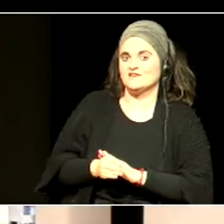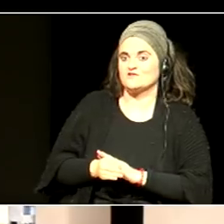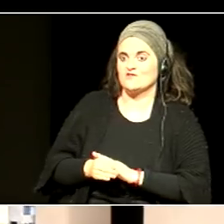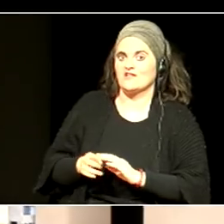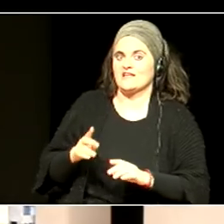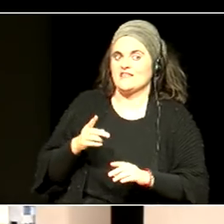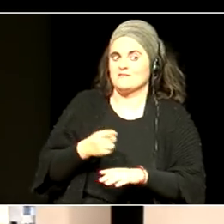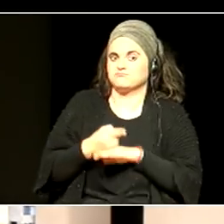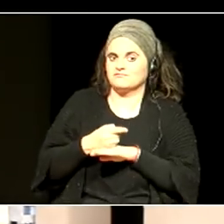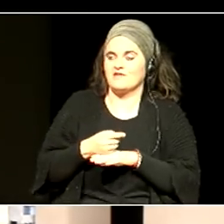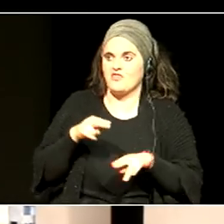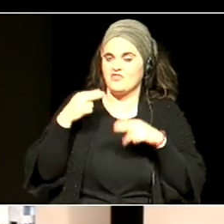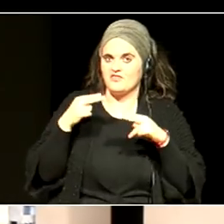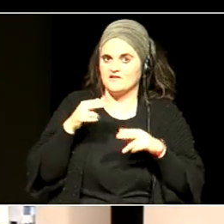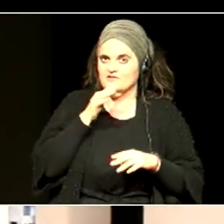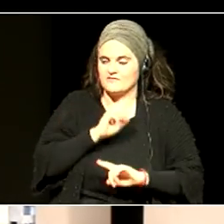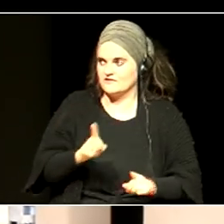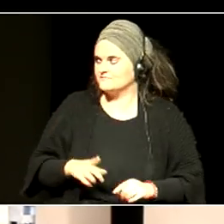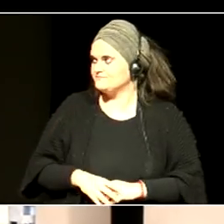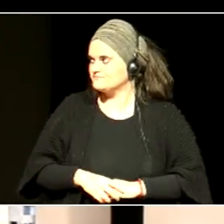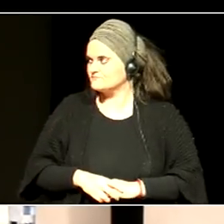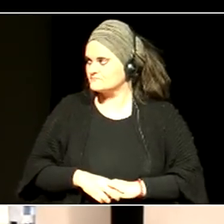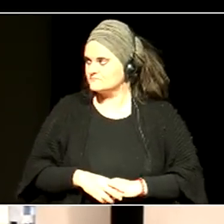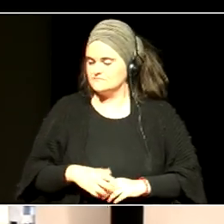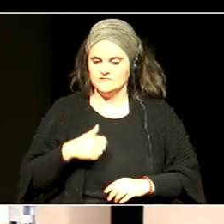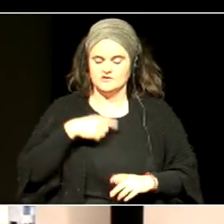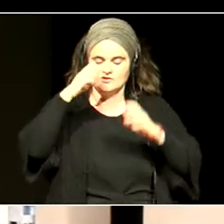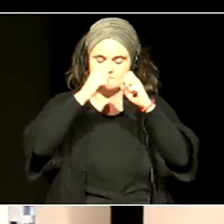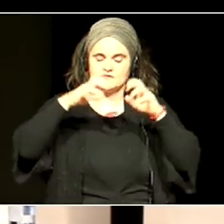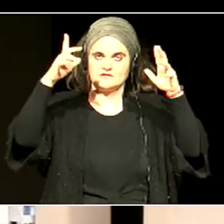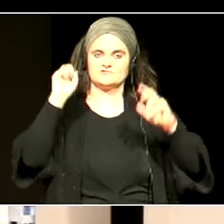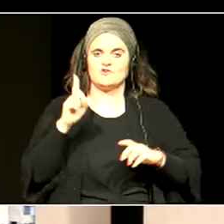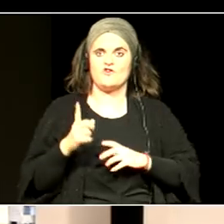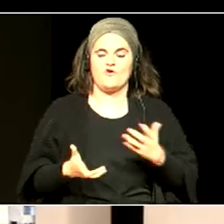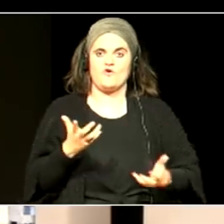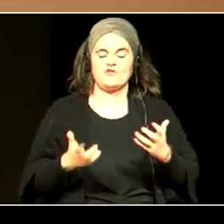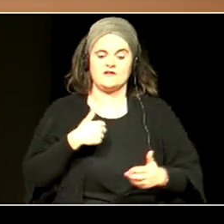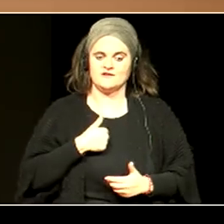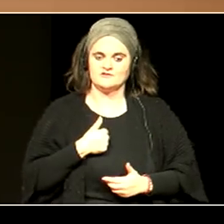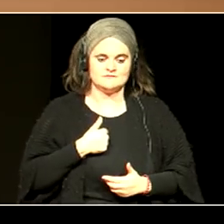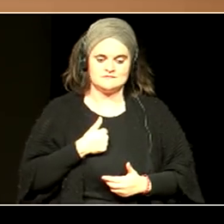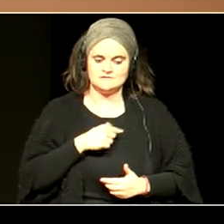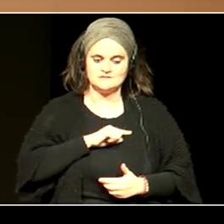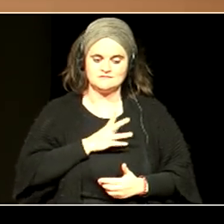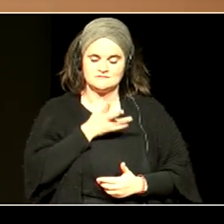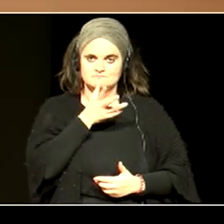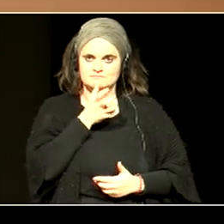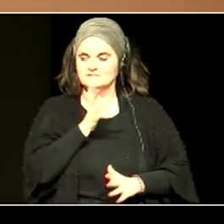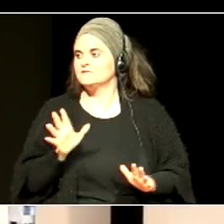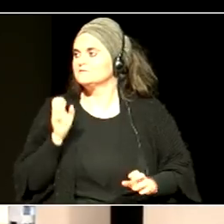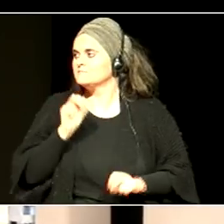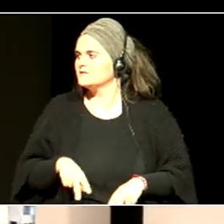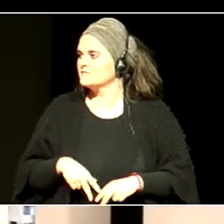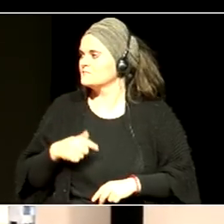cena es que todavía lo de la O sea te entra un solo imagínatelo en la cocina te pones peor no os da baño cosas de